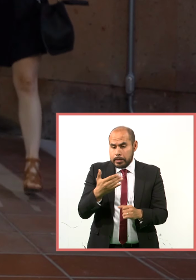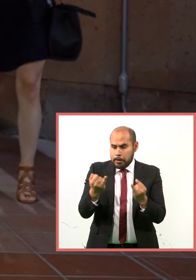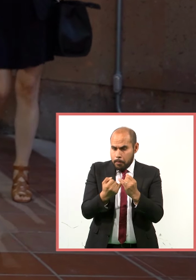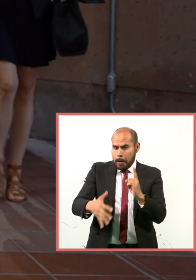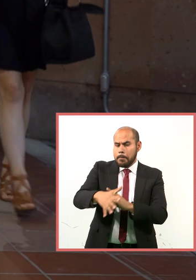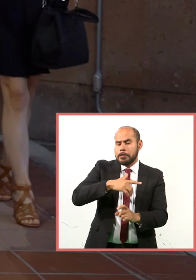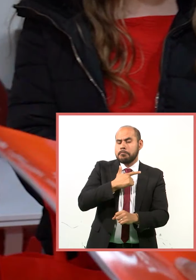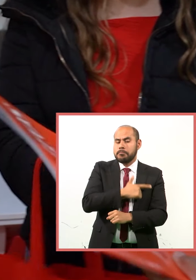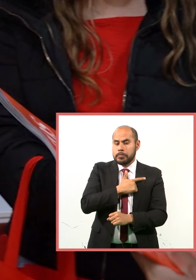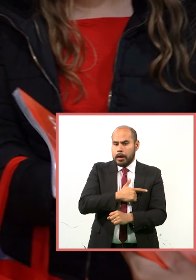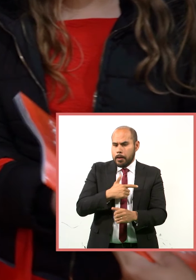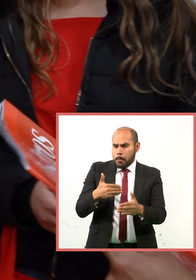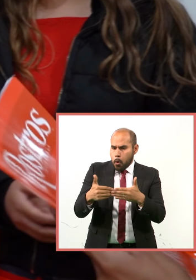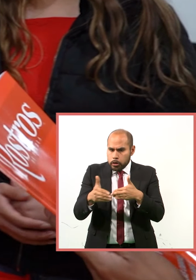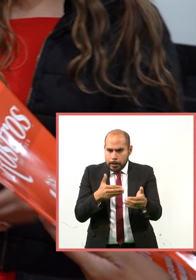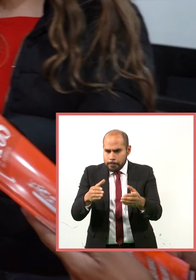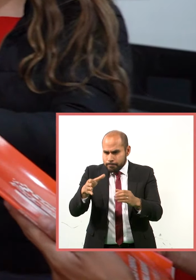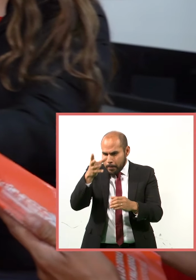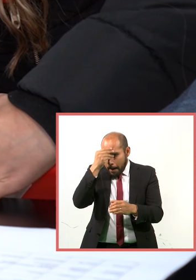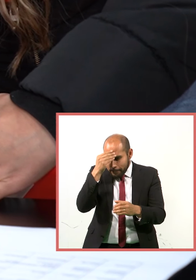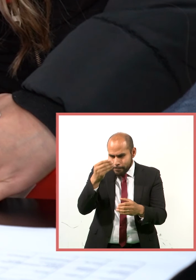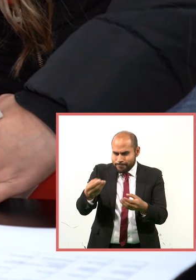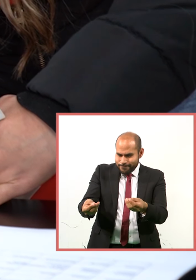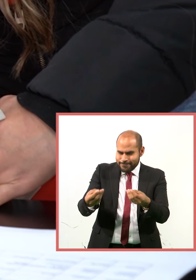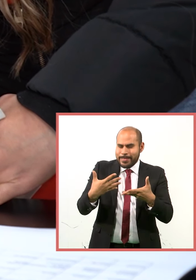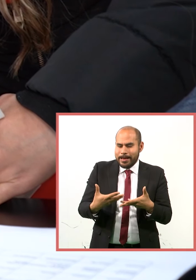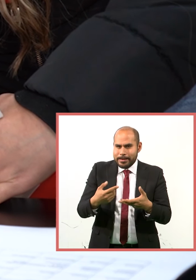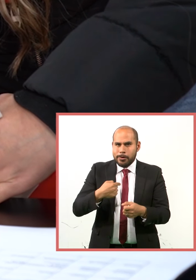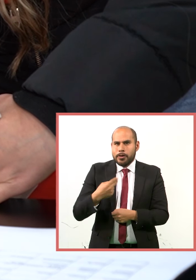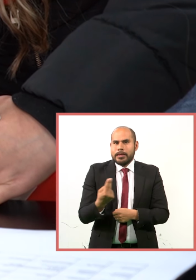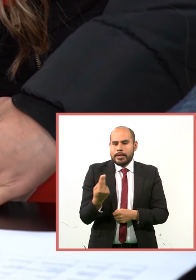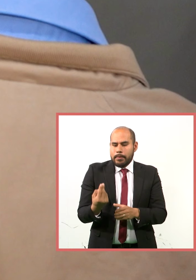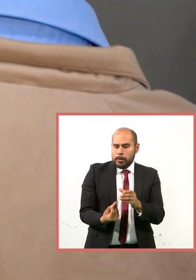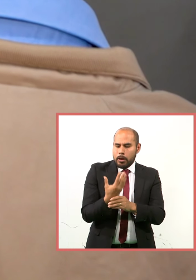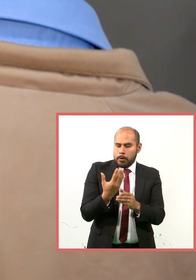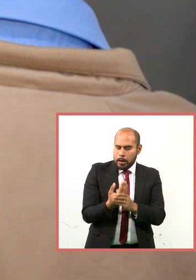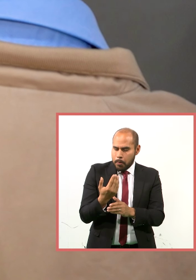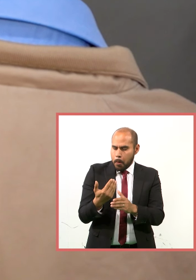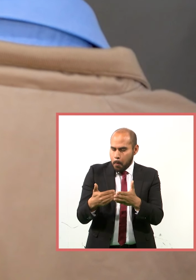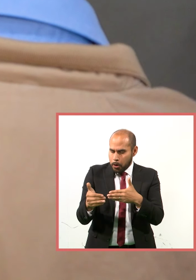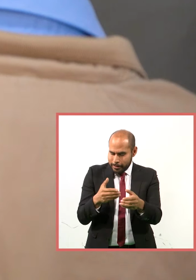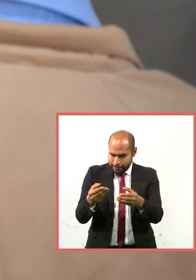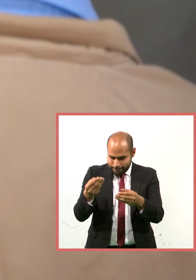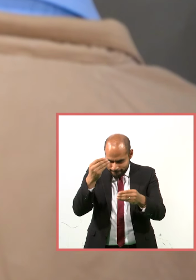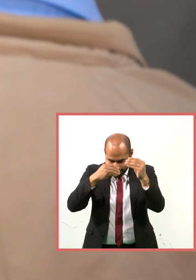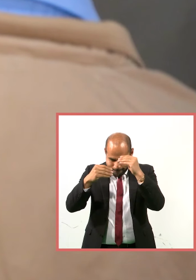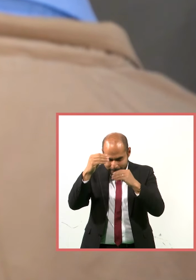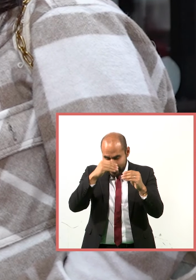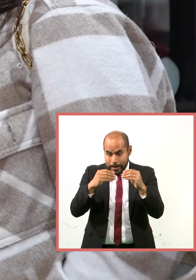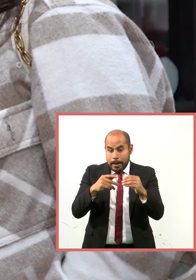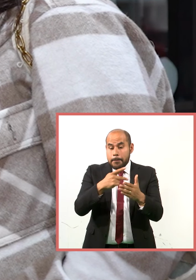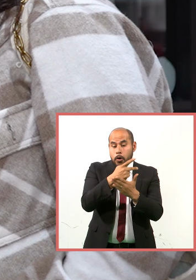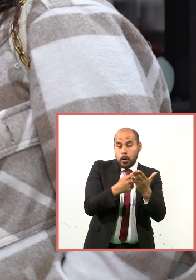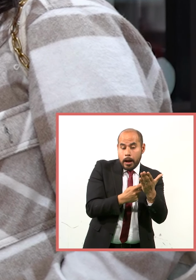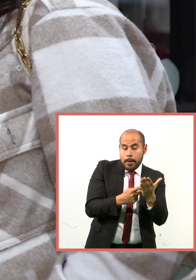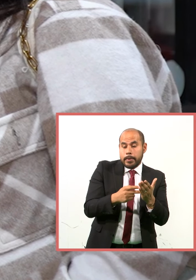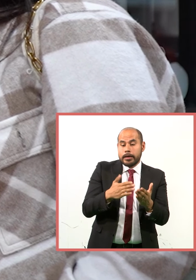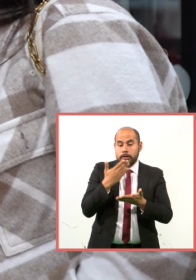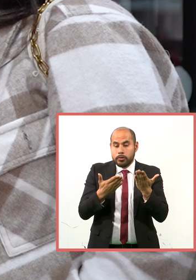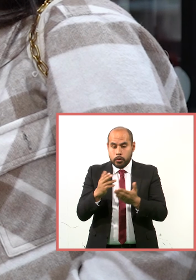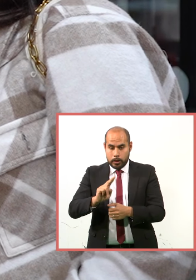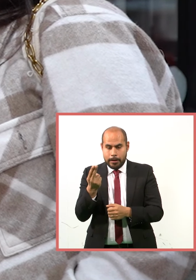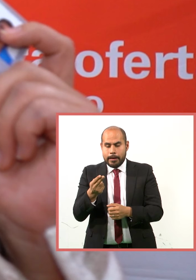sí me dio conocimientos más actuales. Definitivamente lo que yo necesitaba era actualizarme y creo que el plan de estudios de la